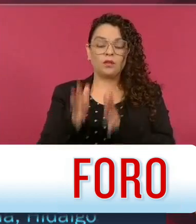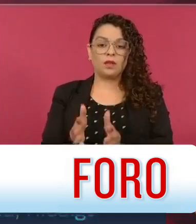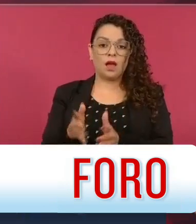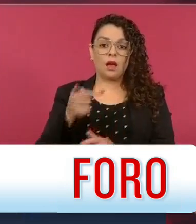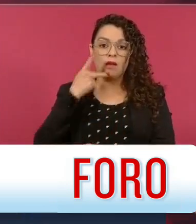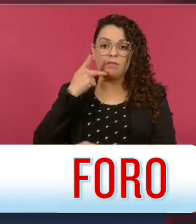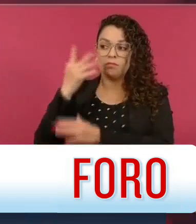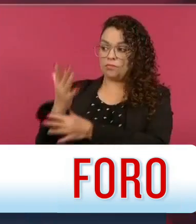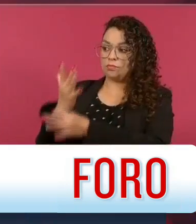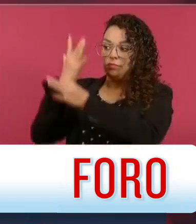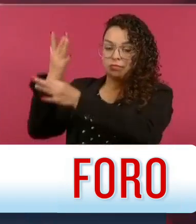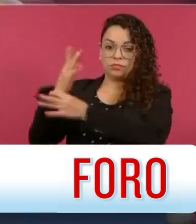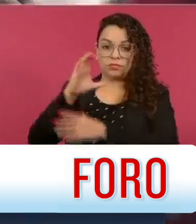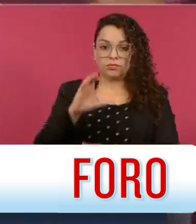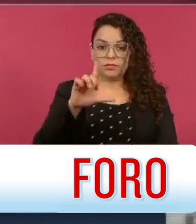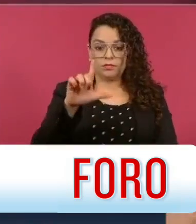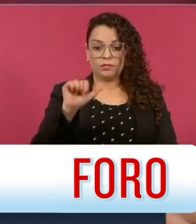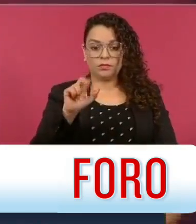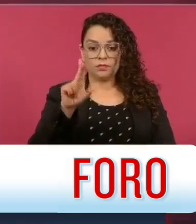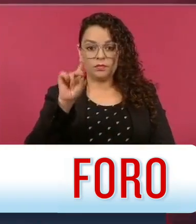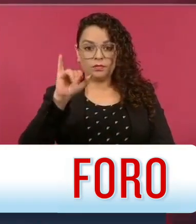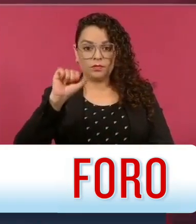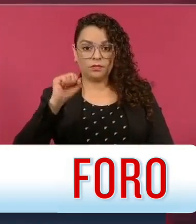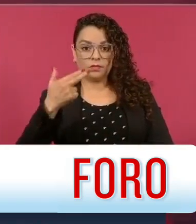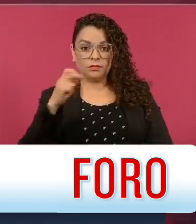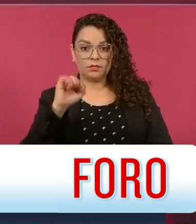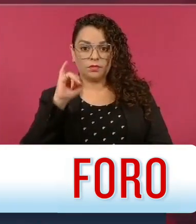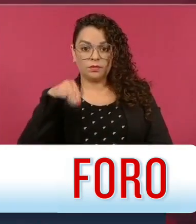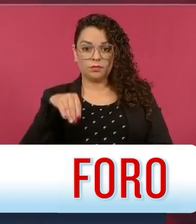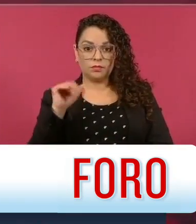Claudia Sheinbaum, están las puertas abiertas.